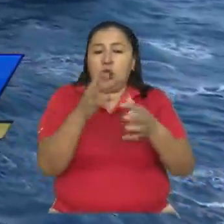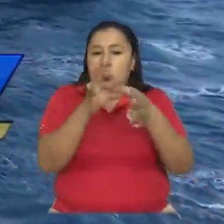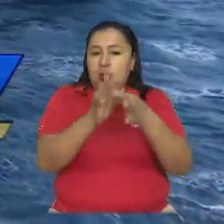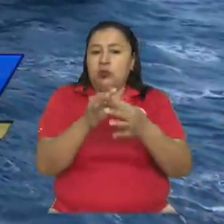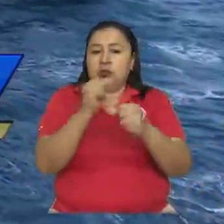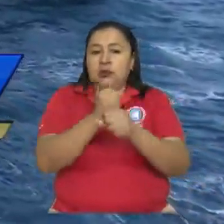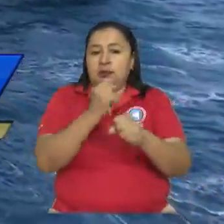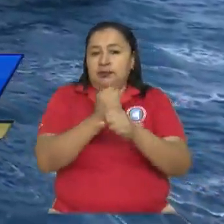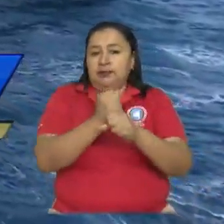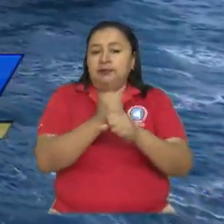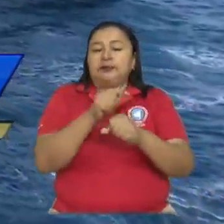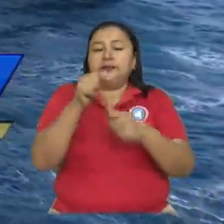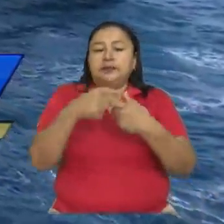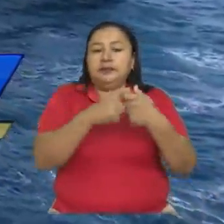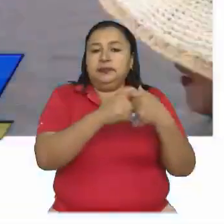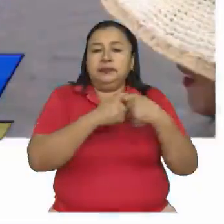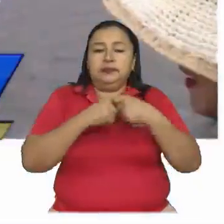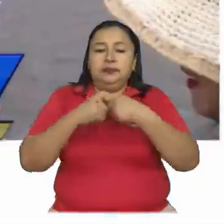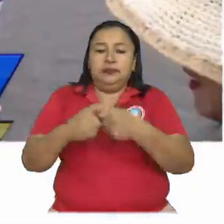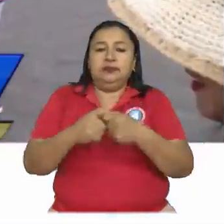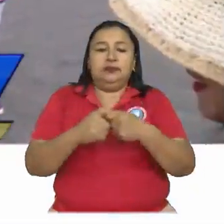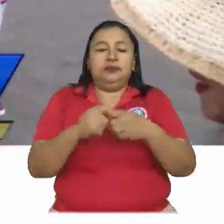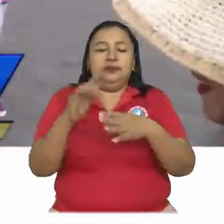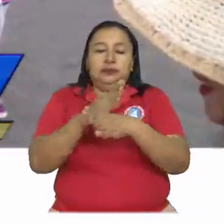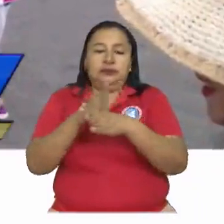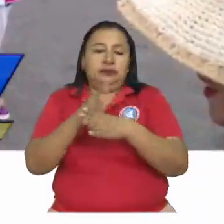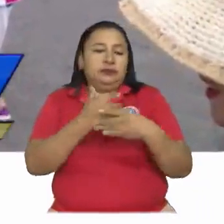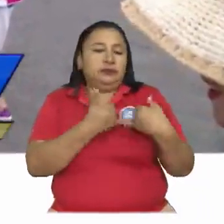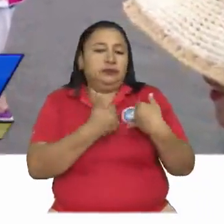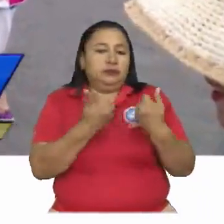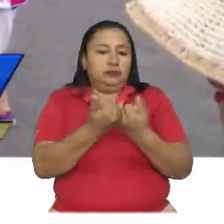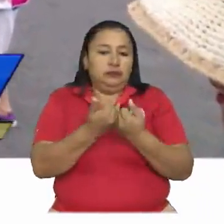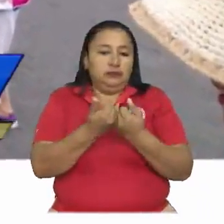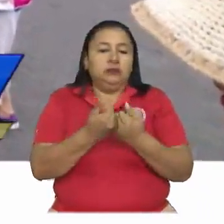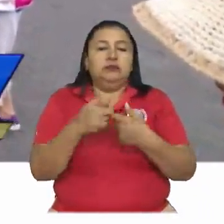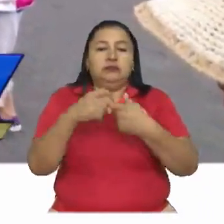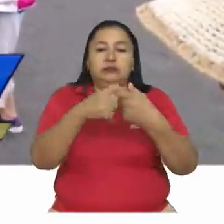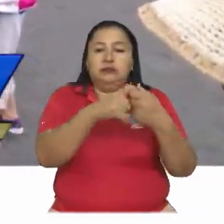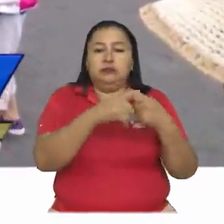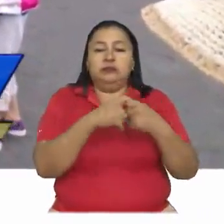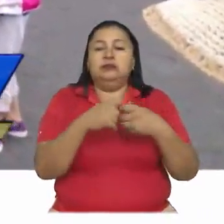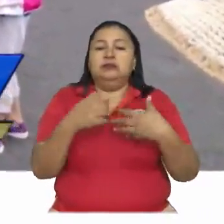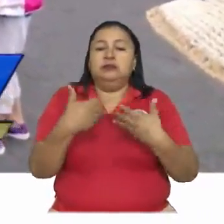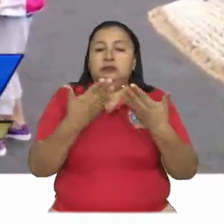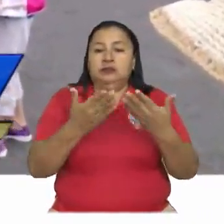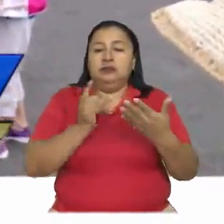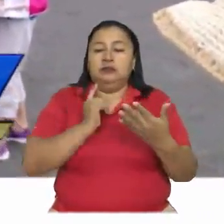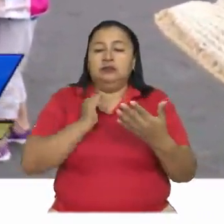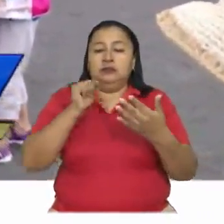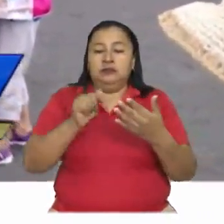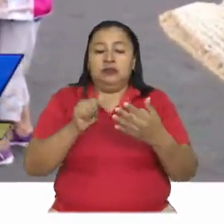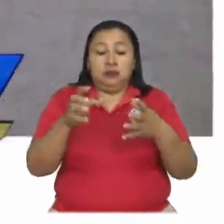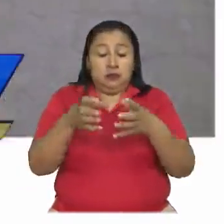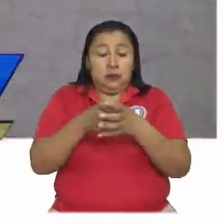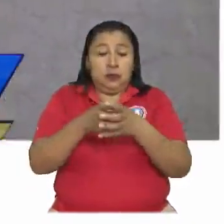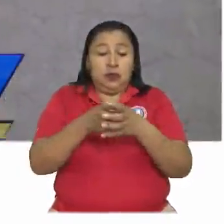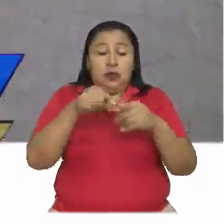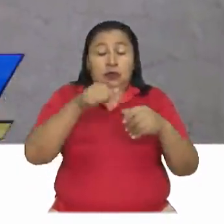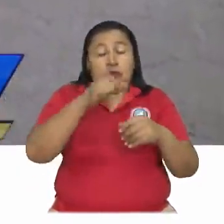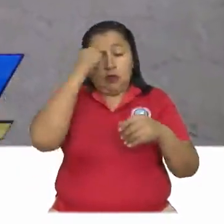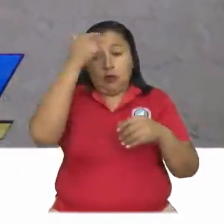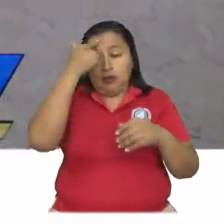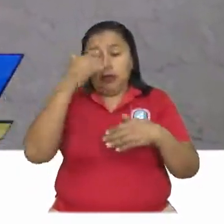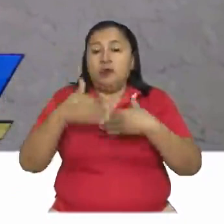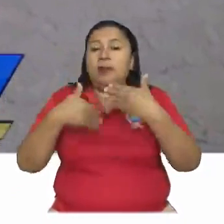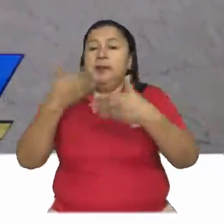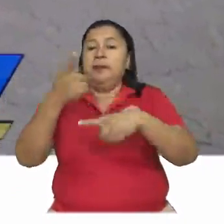y la coordinación interinstitucional y de la coordinación también desde el sector público con el